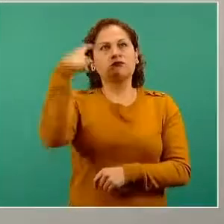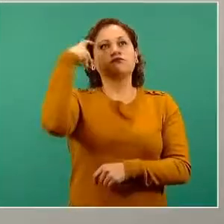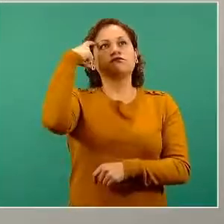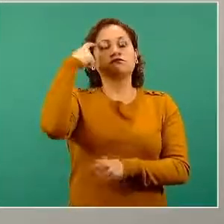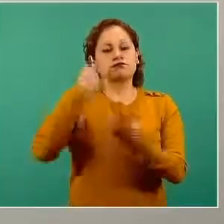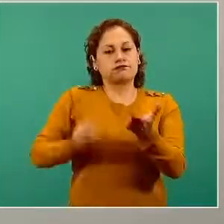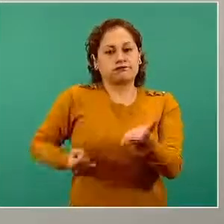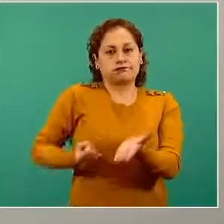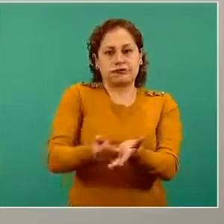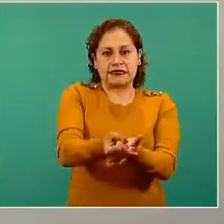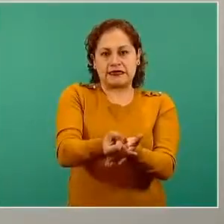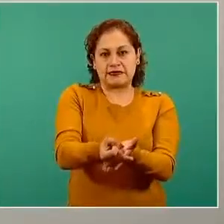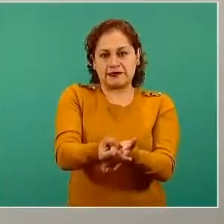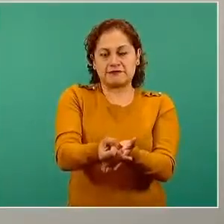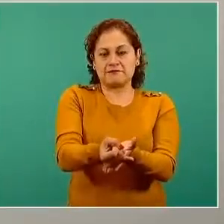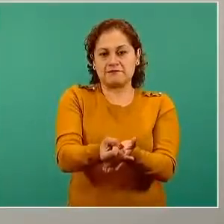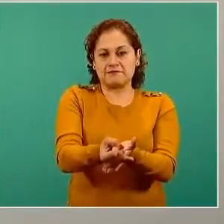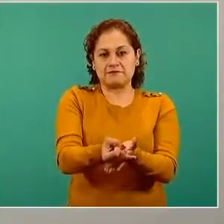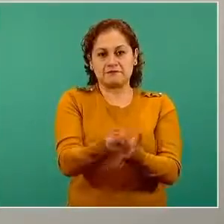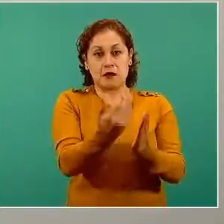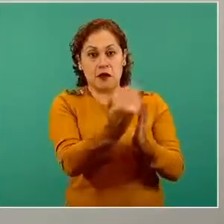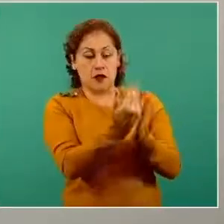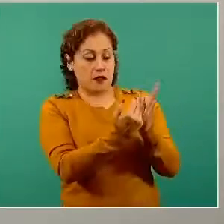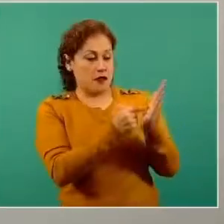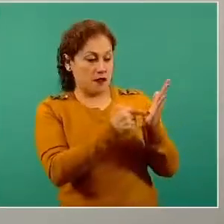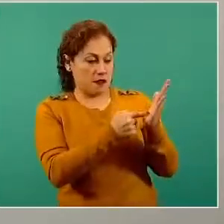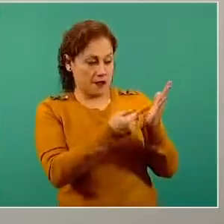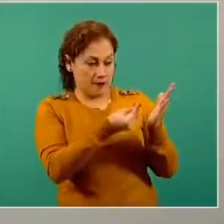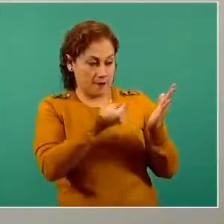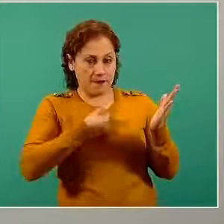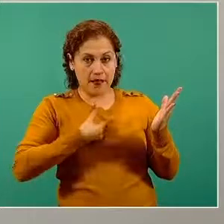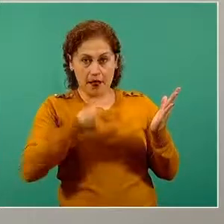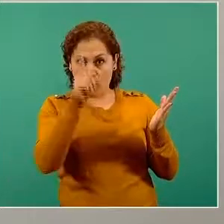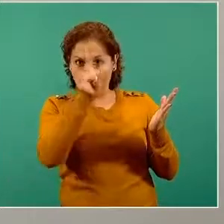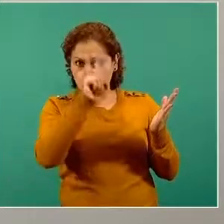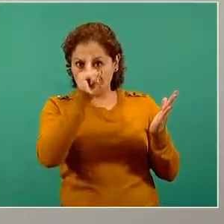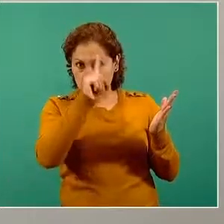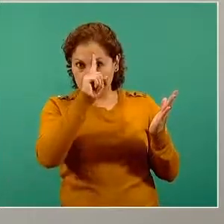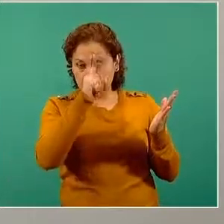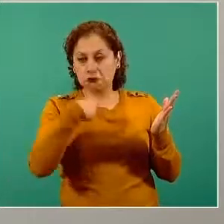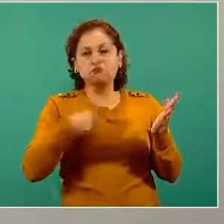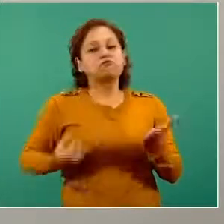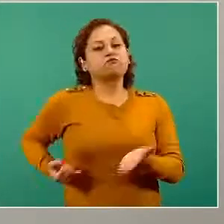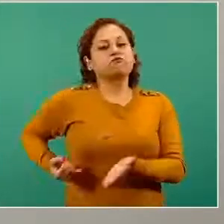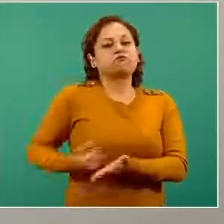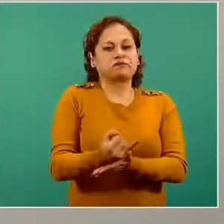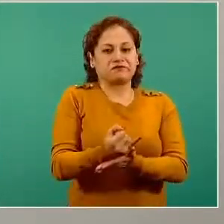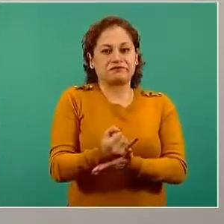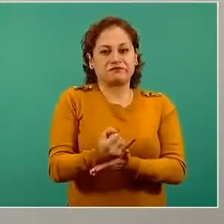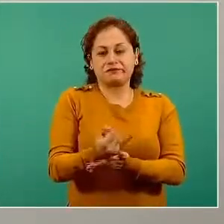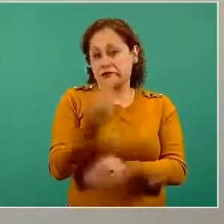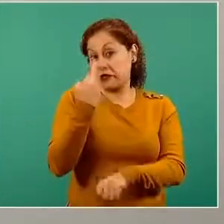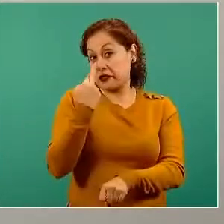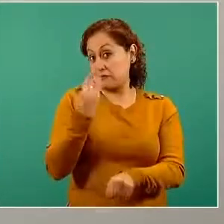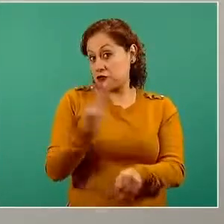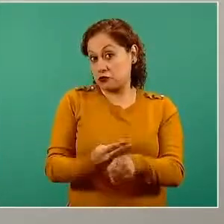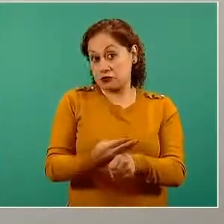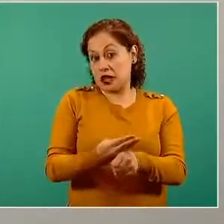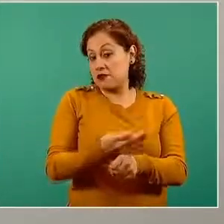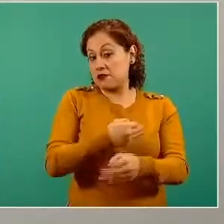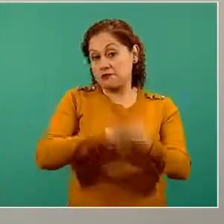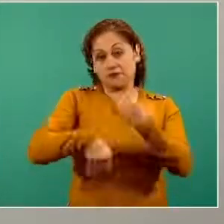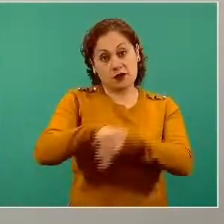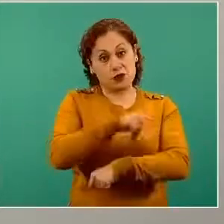decisión de atender esas recomendaciones, de sumarse a esas recomendaciones y entonces contribuir